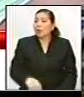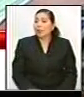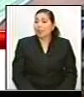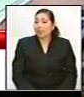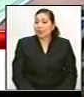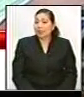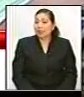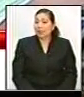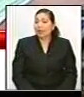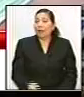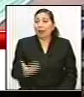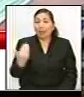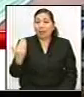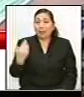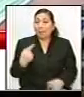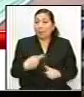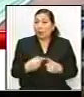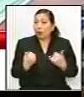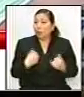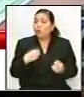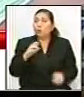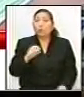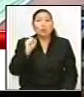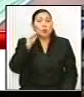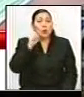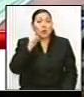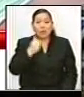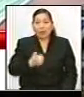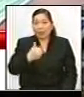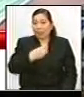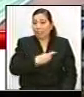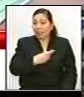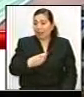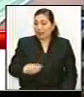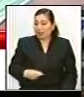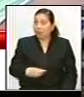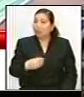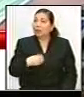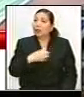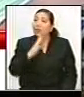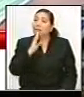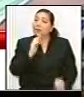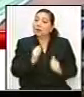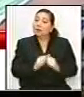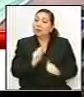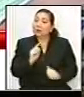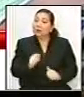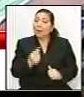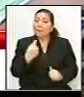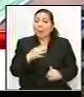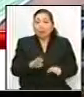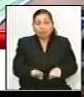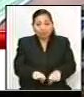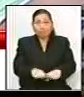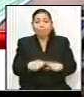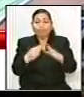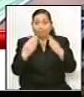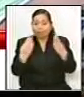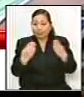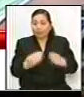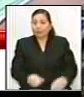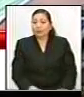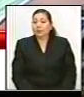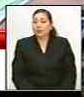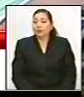hospital de Puente Piedra anteriormente, y ahora el sobrino es director. Entonces yo he hablado con él para que abra